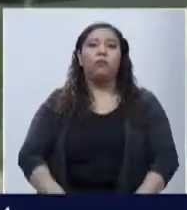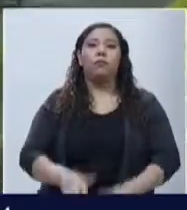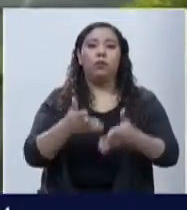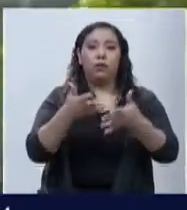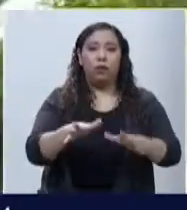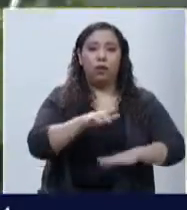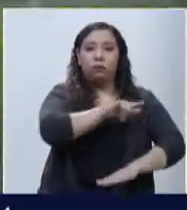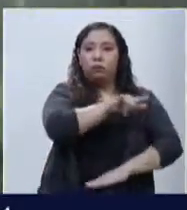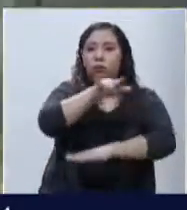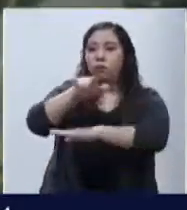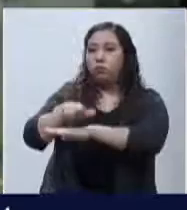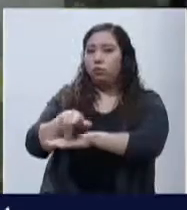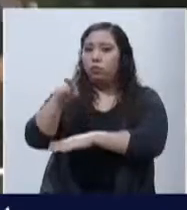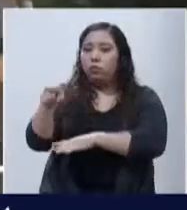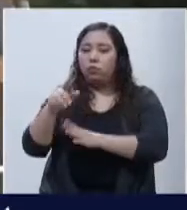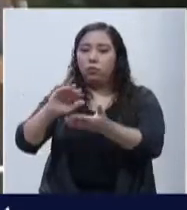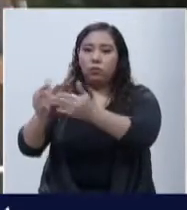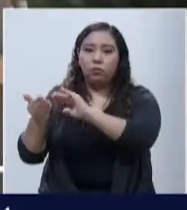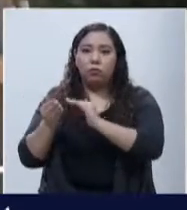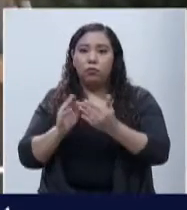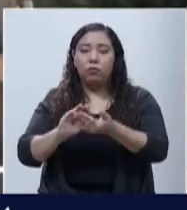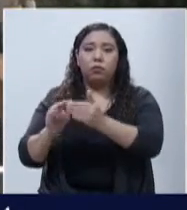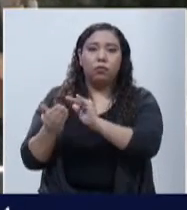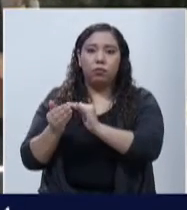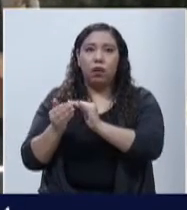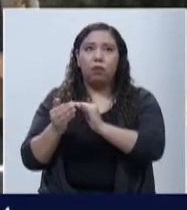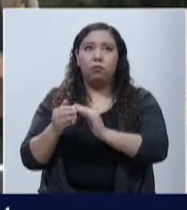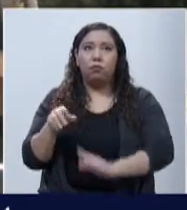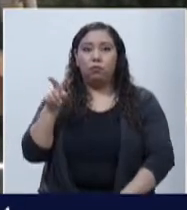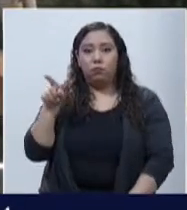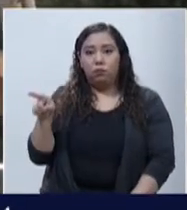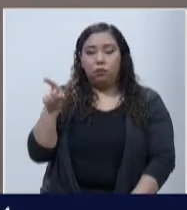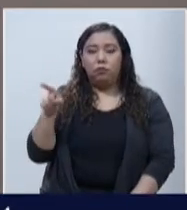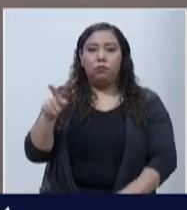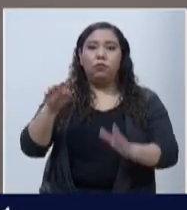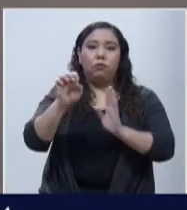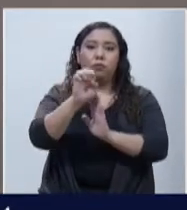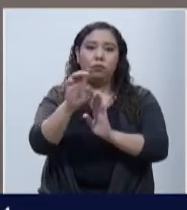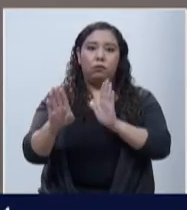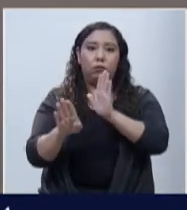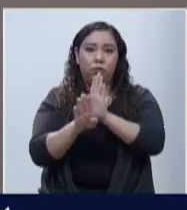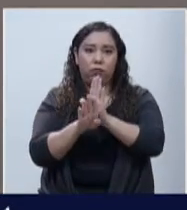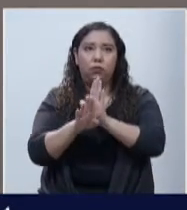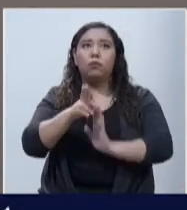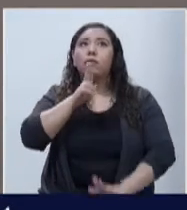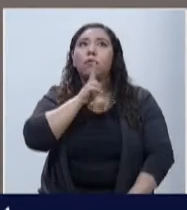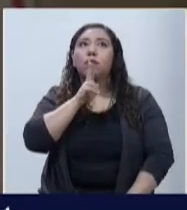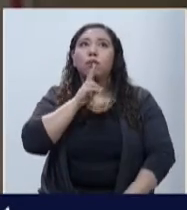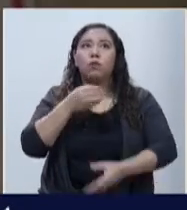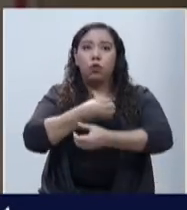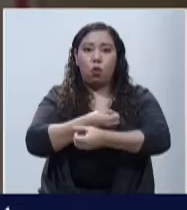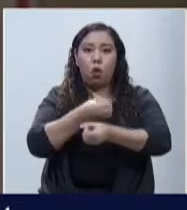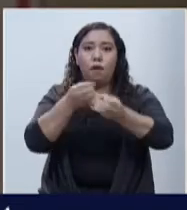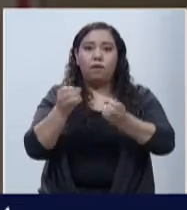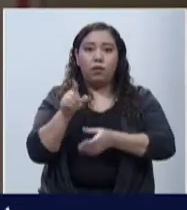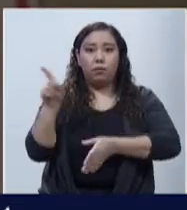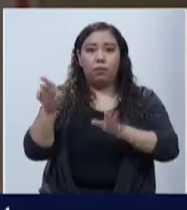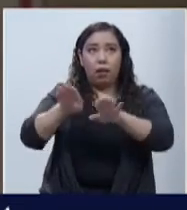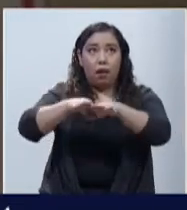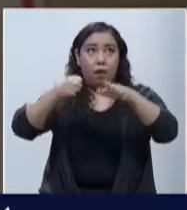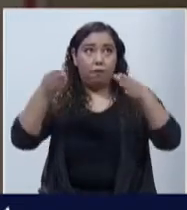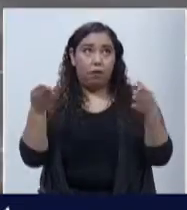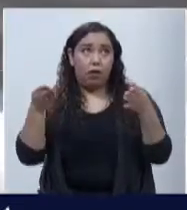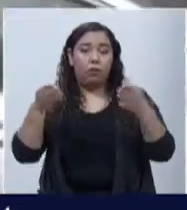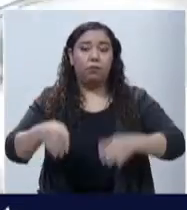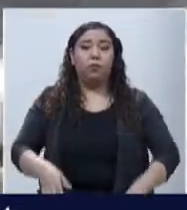desarrollará una nutrida agenda que tiene como eje central la inauguración de la embajada de honduras en jerusalén por lo que destacó los